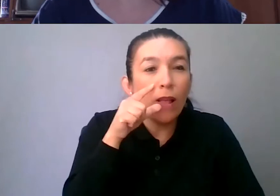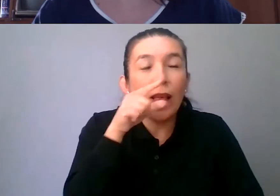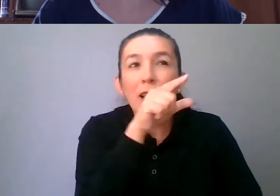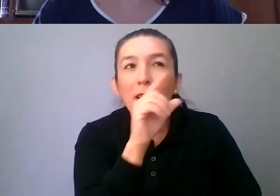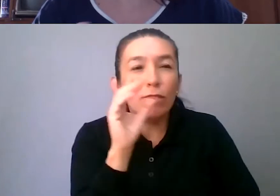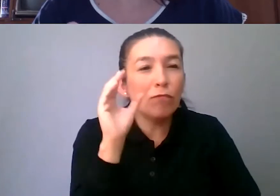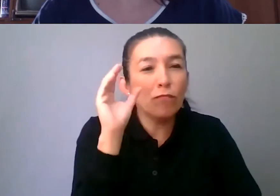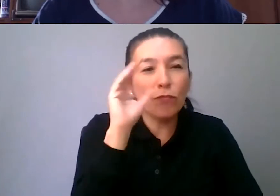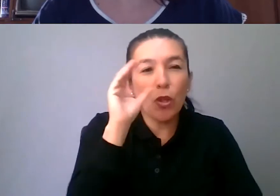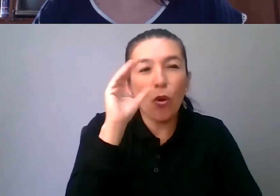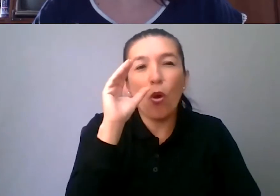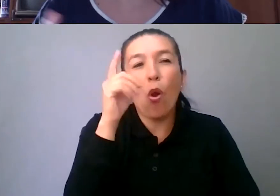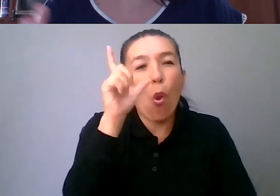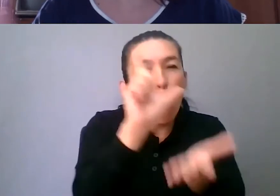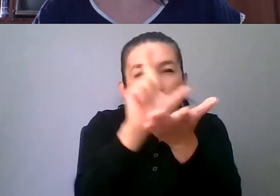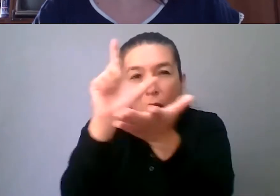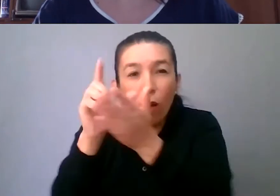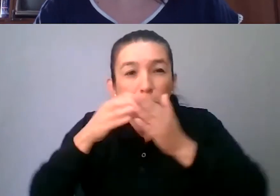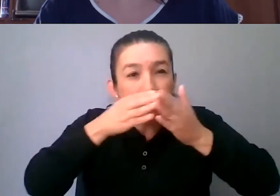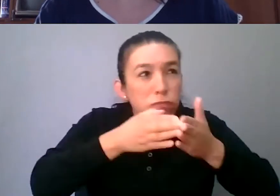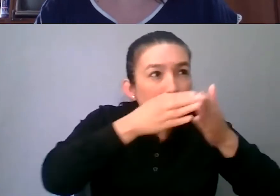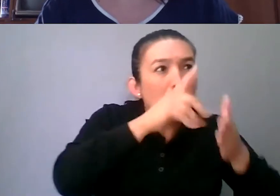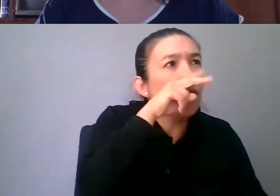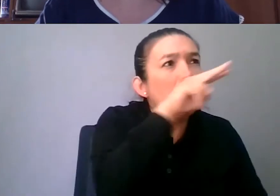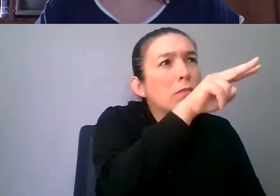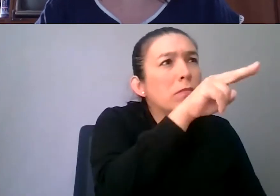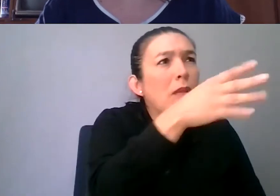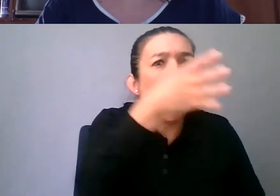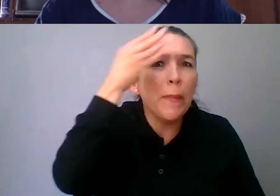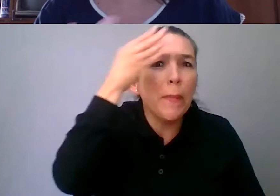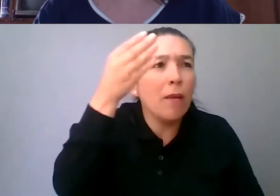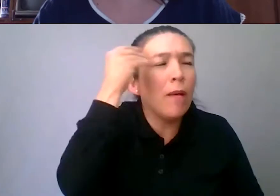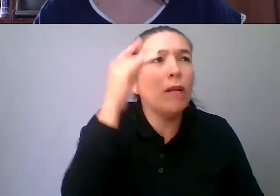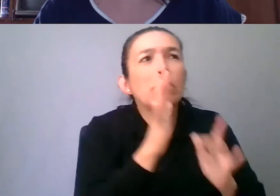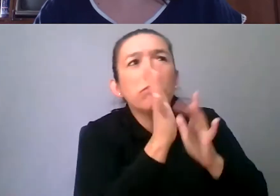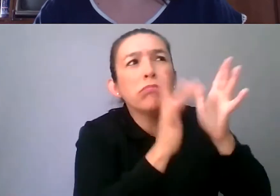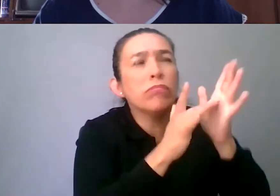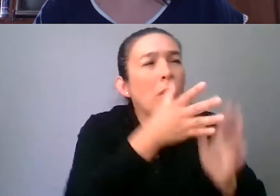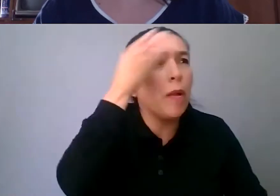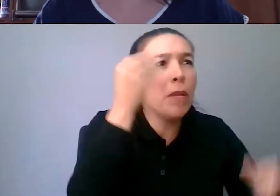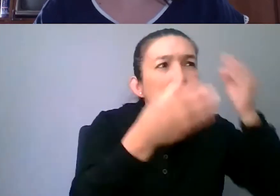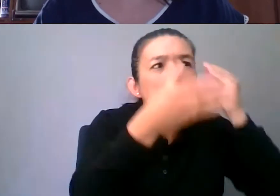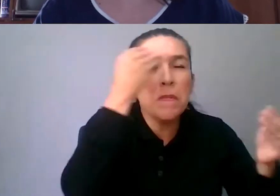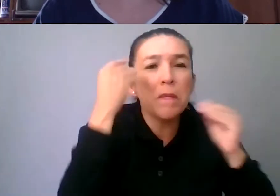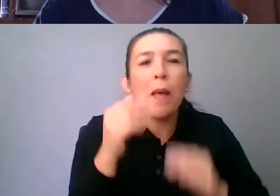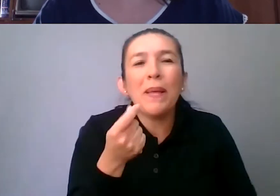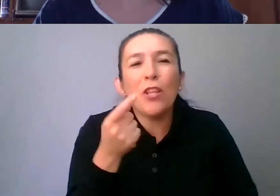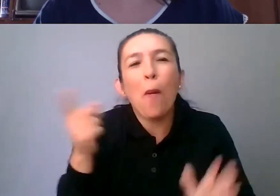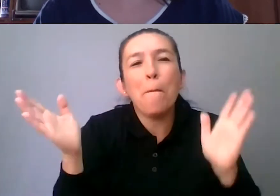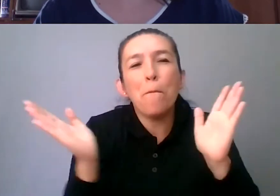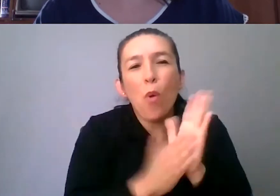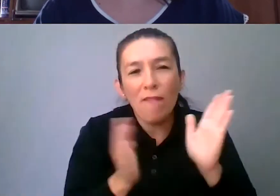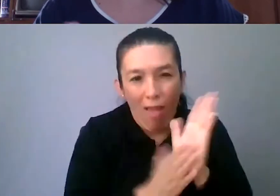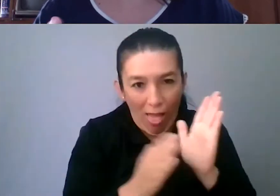hilos del lugar donde estuvieran, para probar esa teoría. Pero en realidad nunca se pudo probar,